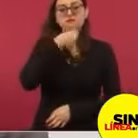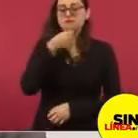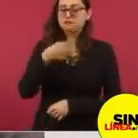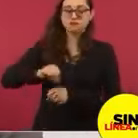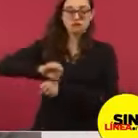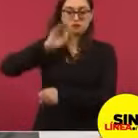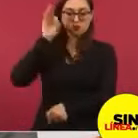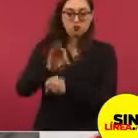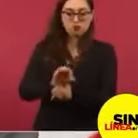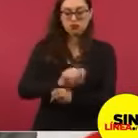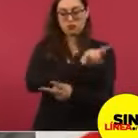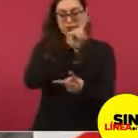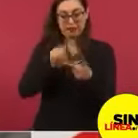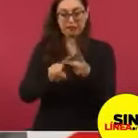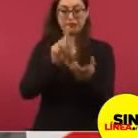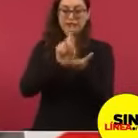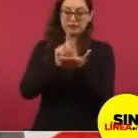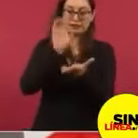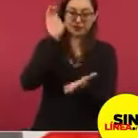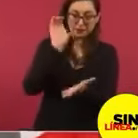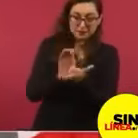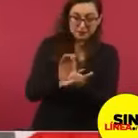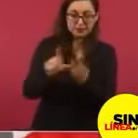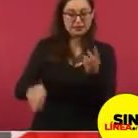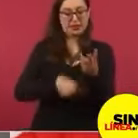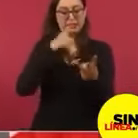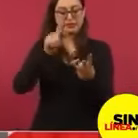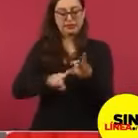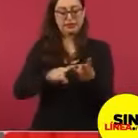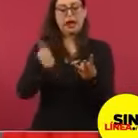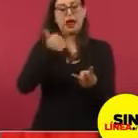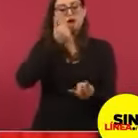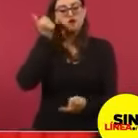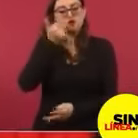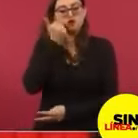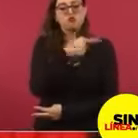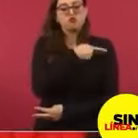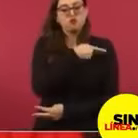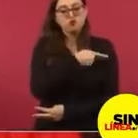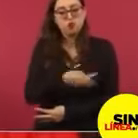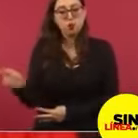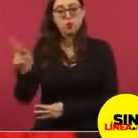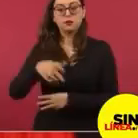personas con discapacidad, para estudiantes pobres.